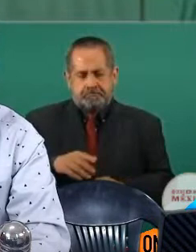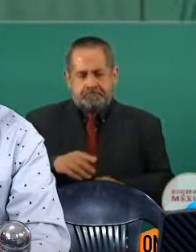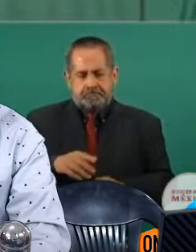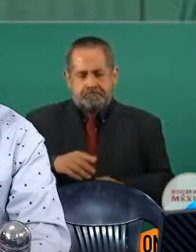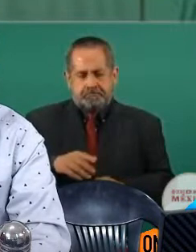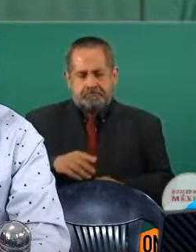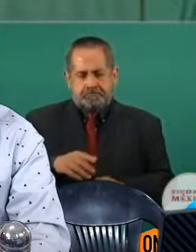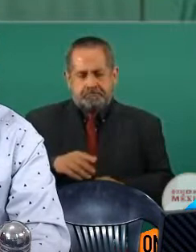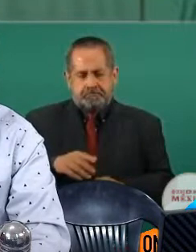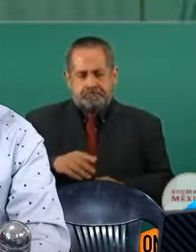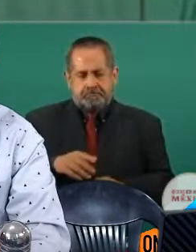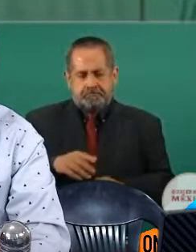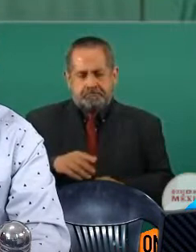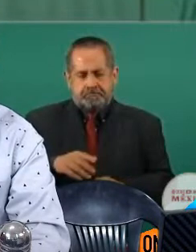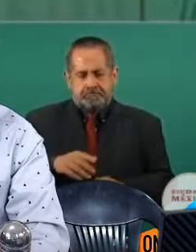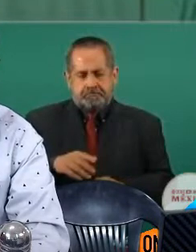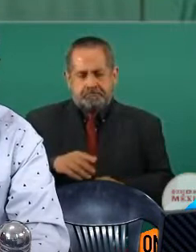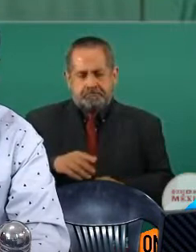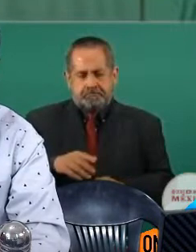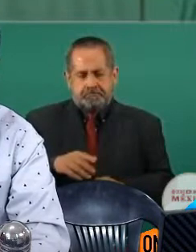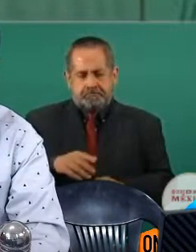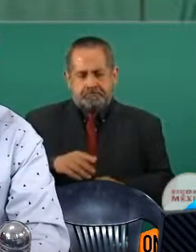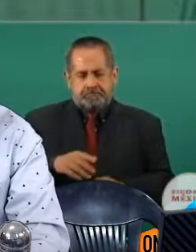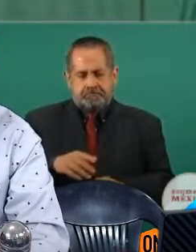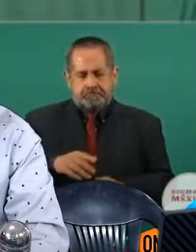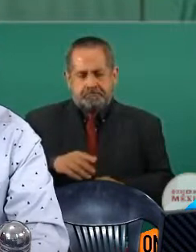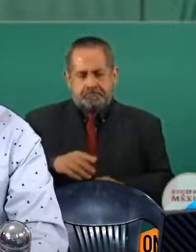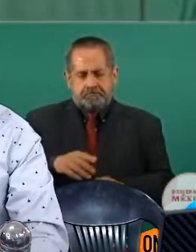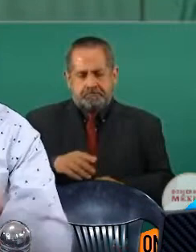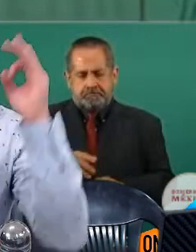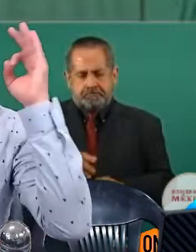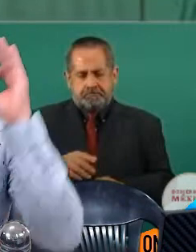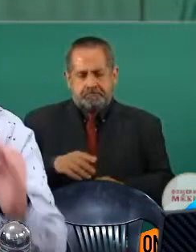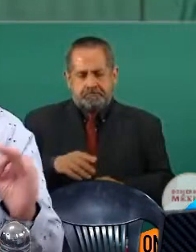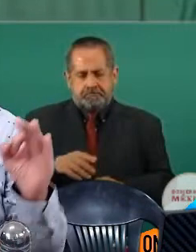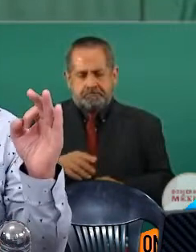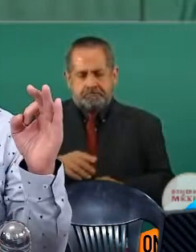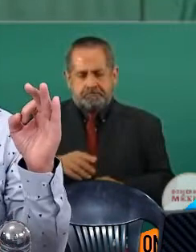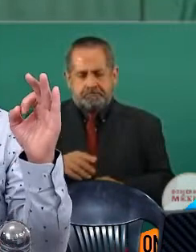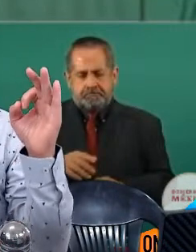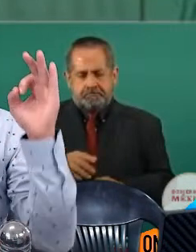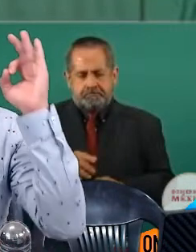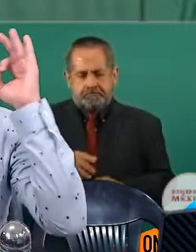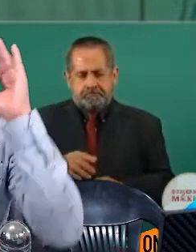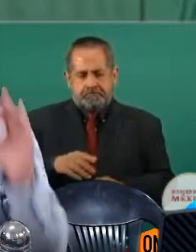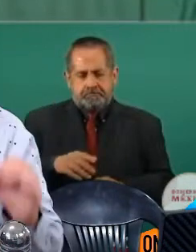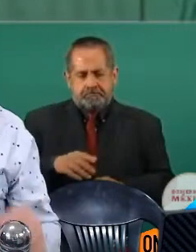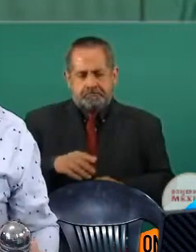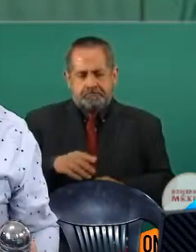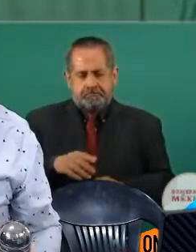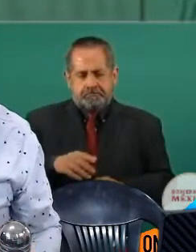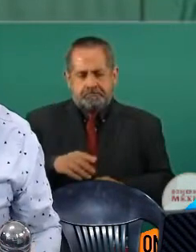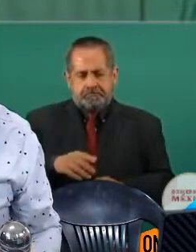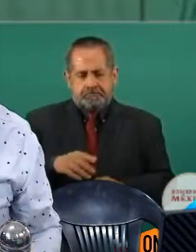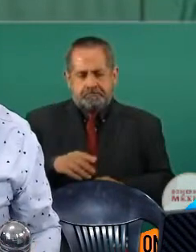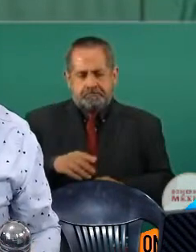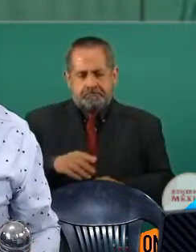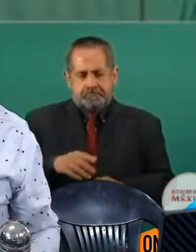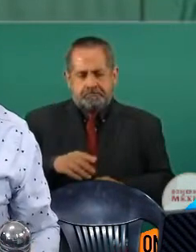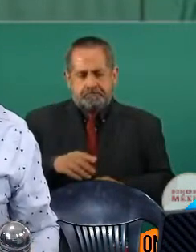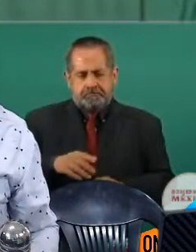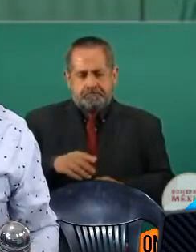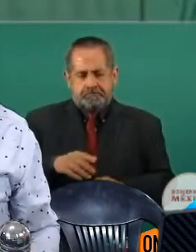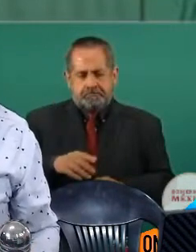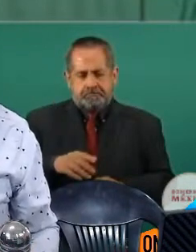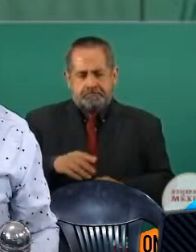amigos, que esto que nos dice el presidente se quede con nosotros y que no lo olvidemos tan